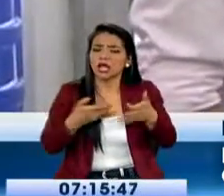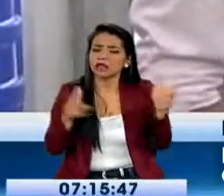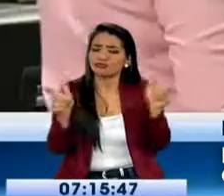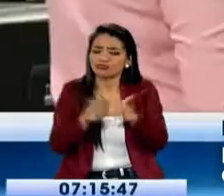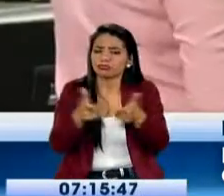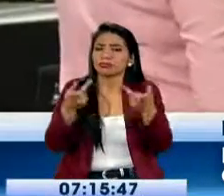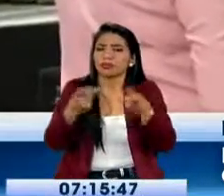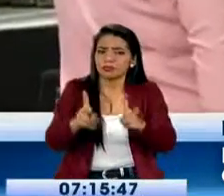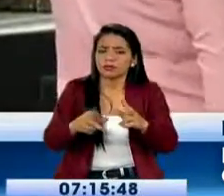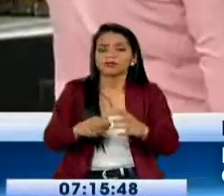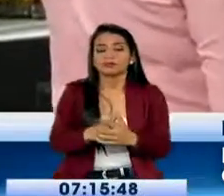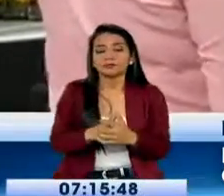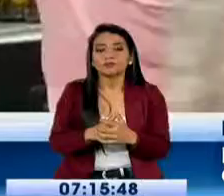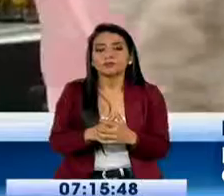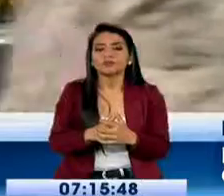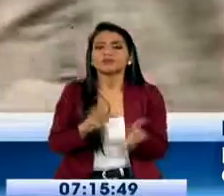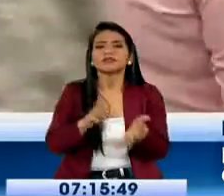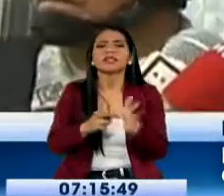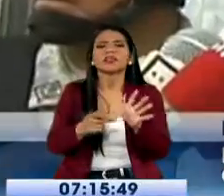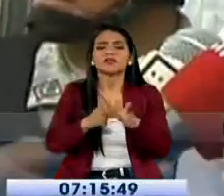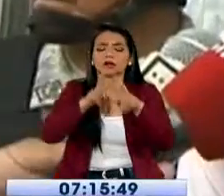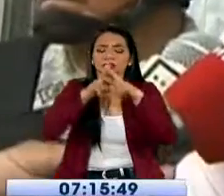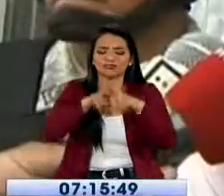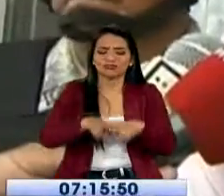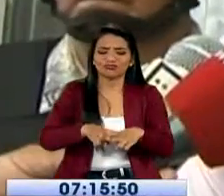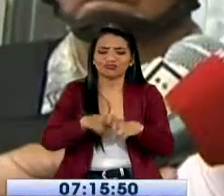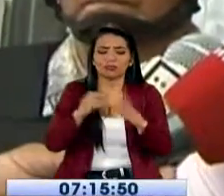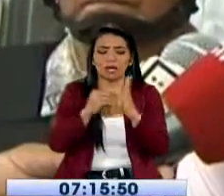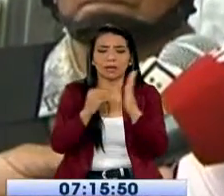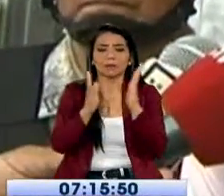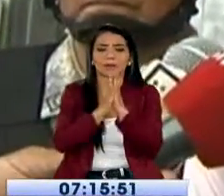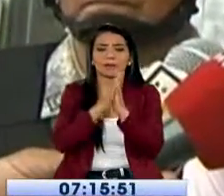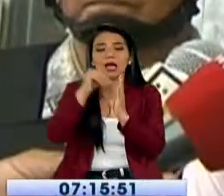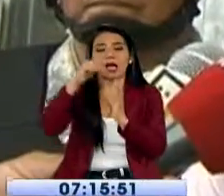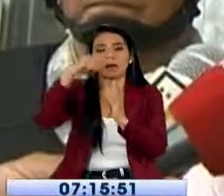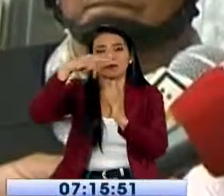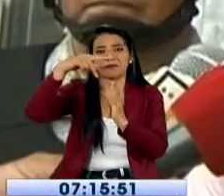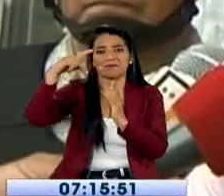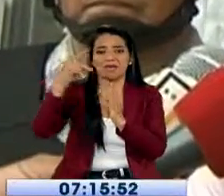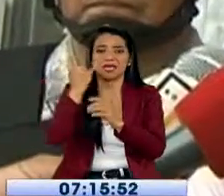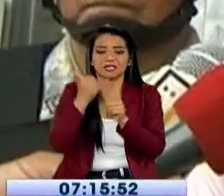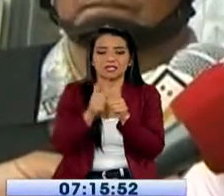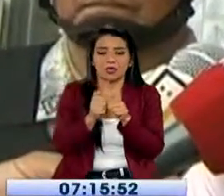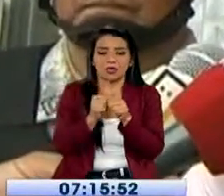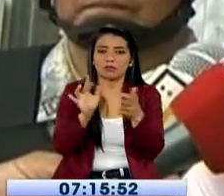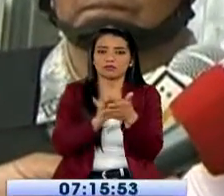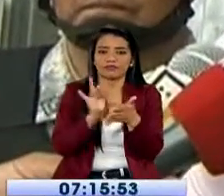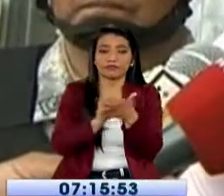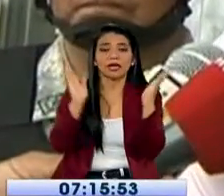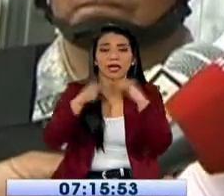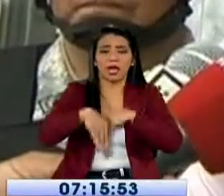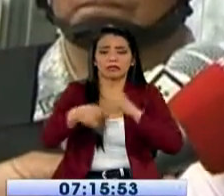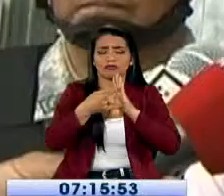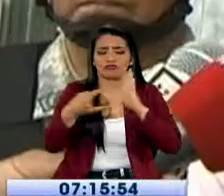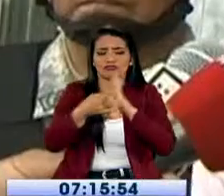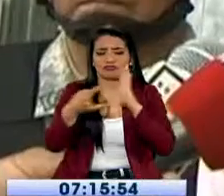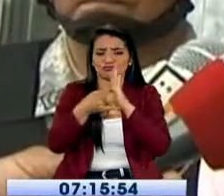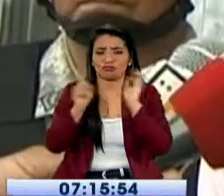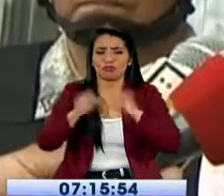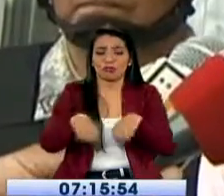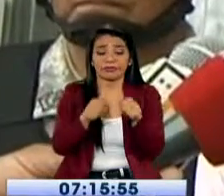la aplicación que se llama Verifícame. Esta aplicación, Verifícame, se encuentra totalmente gratuita para que sean descargadas de los